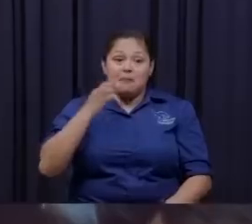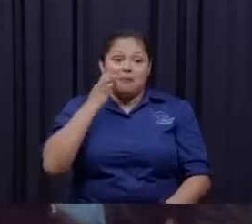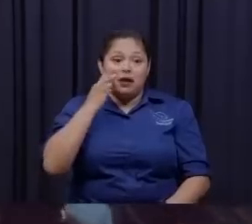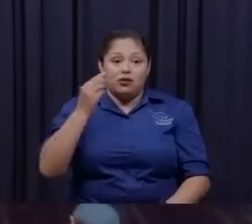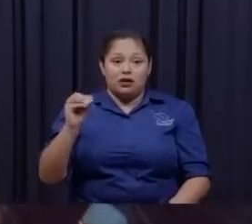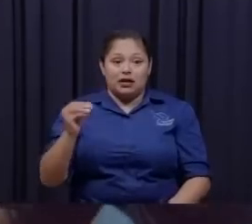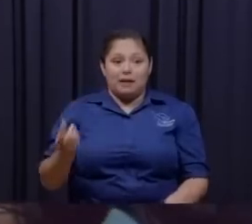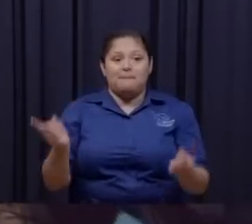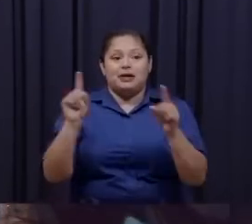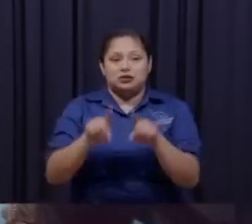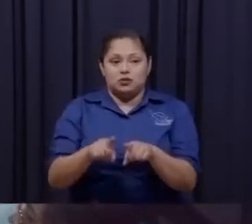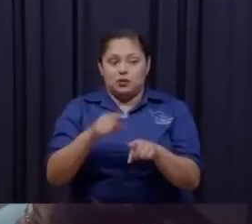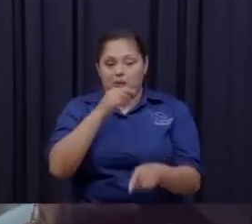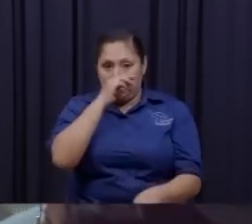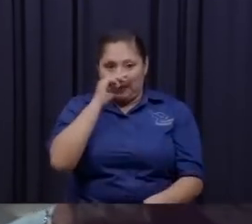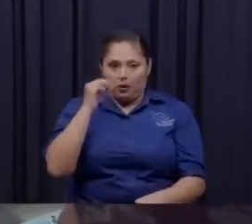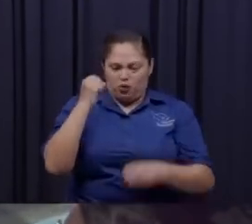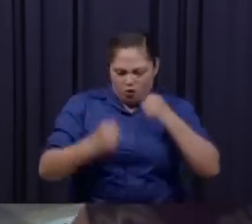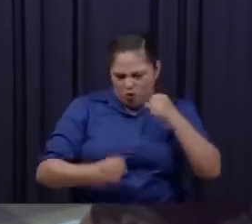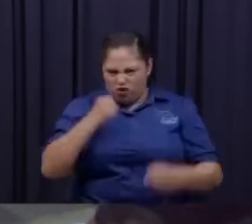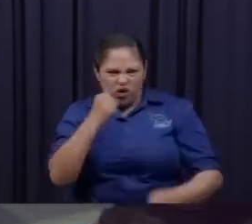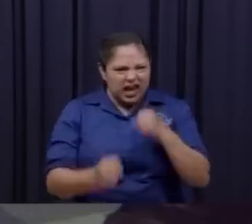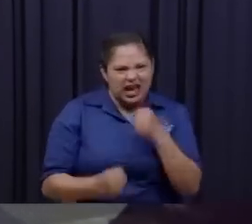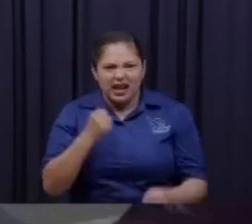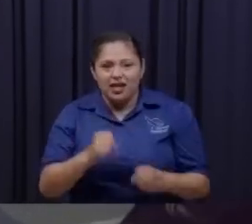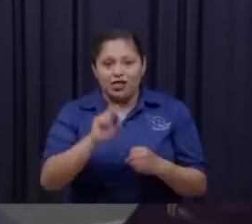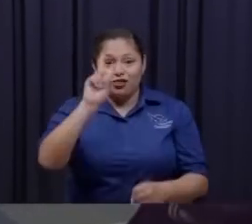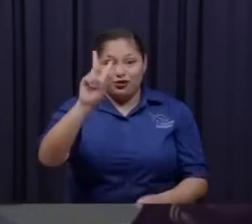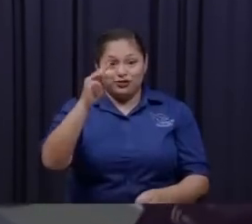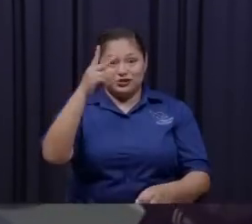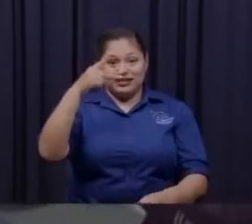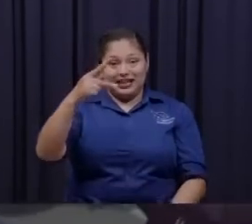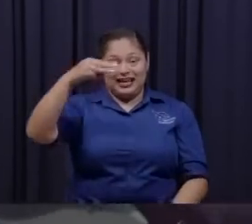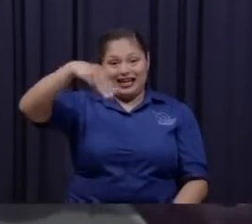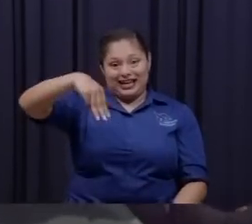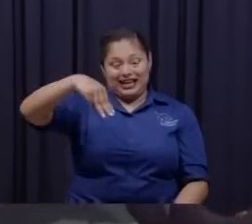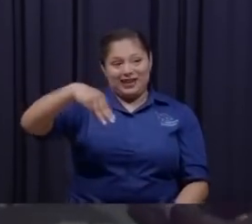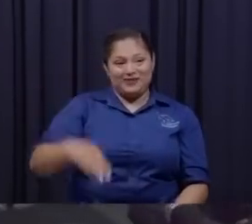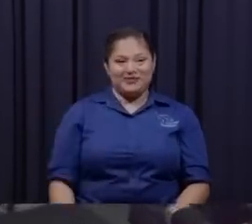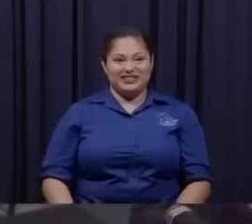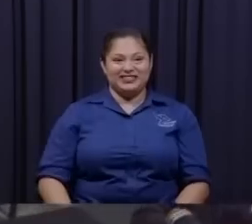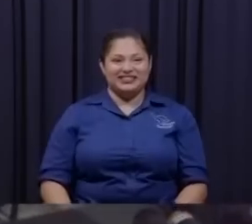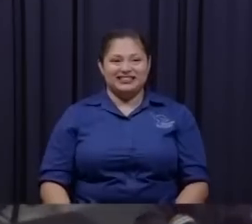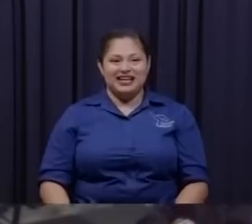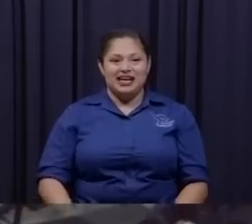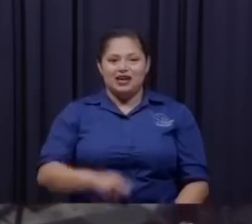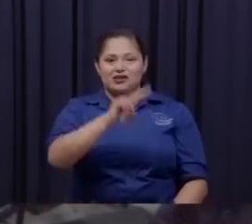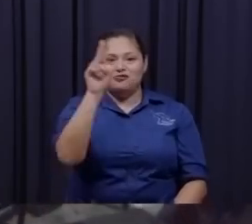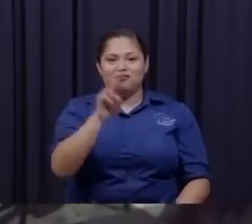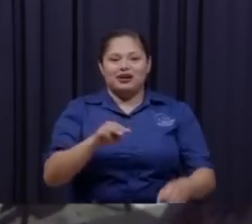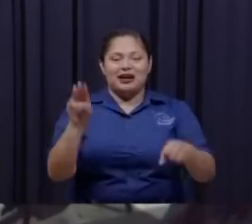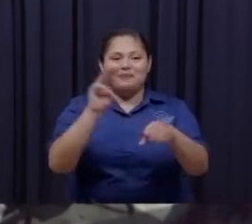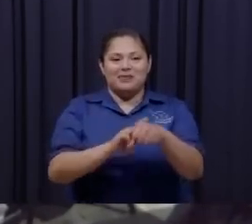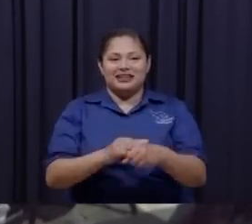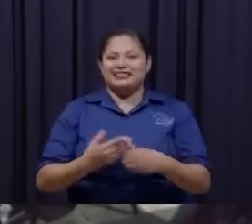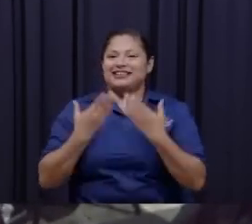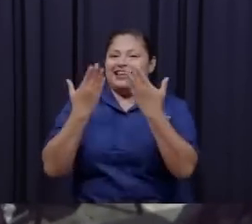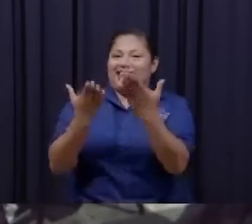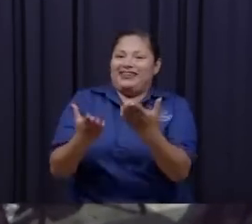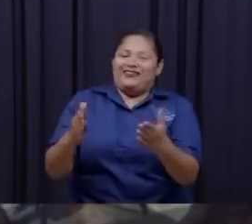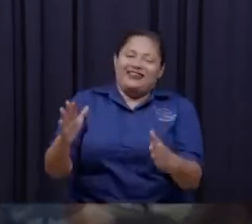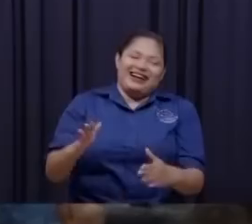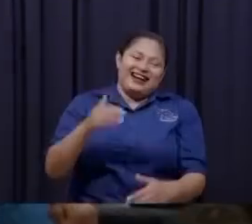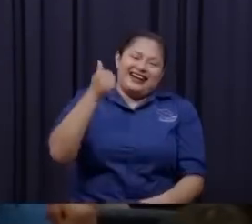Y salió aquel, se echó 2 kilómetros. Aquel no corría ni medio kilómetro. 2 kilómetros yo. Nunca más le dio asma. Yo sanaba a